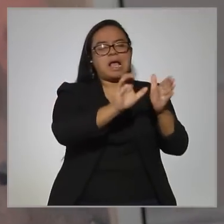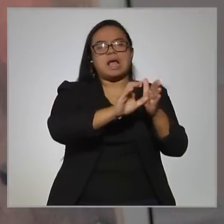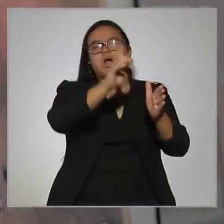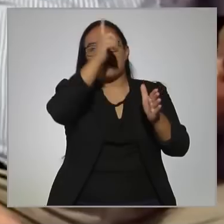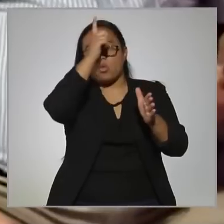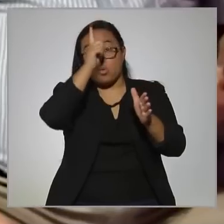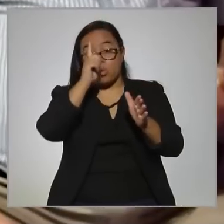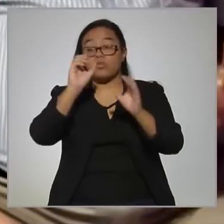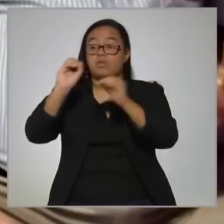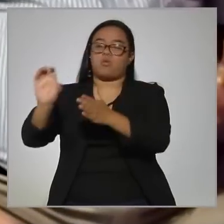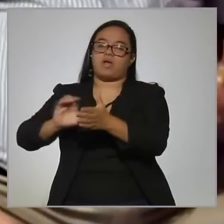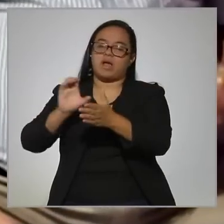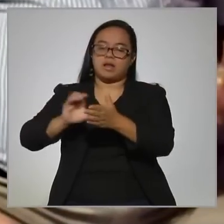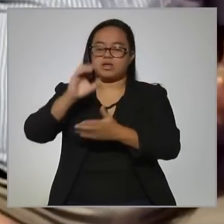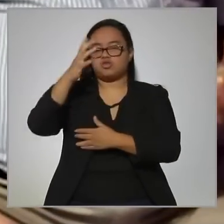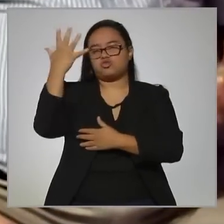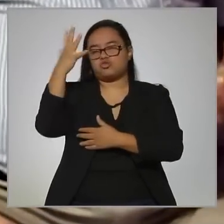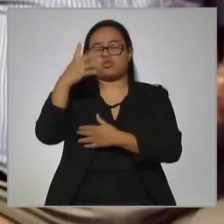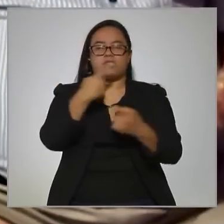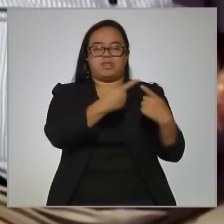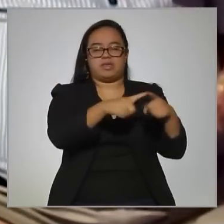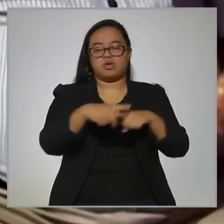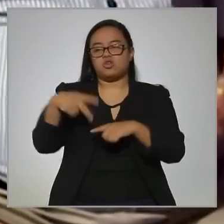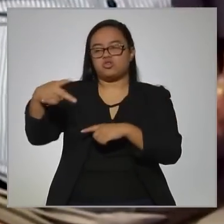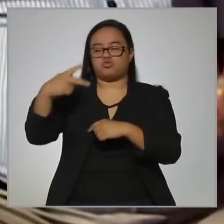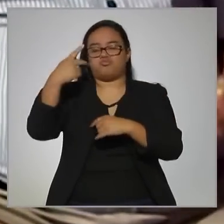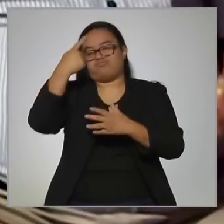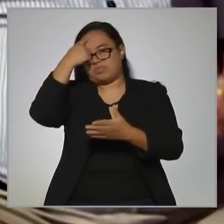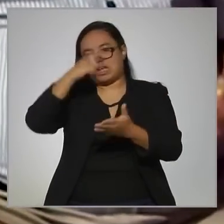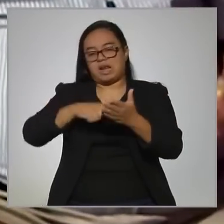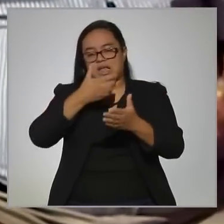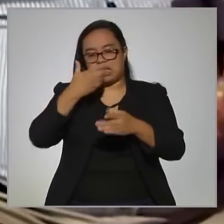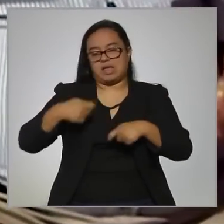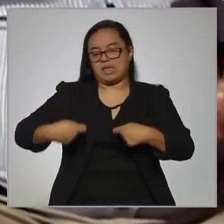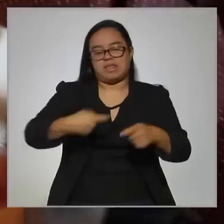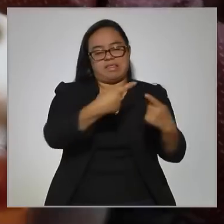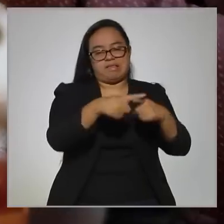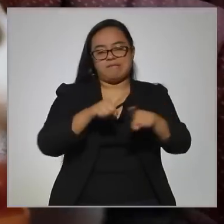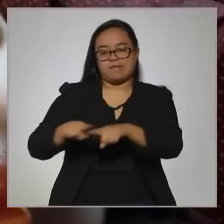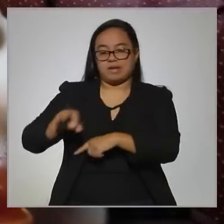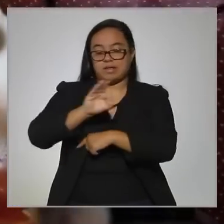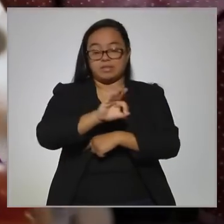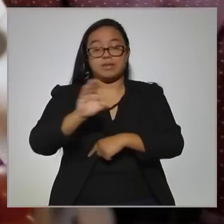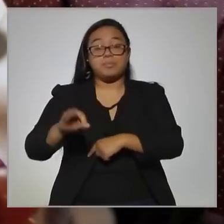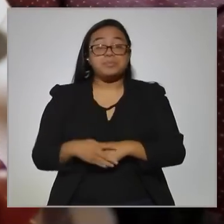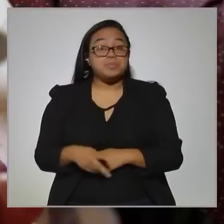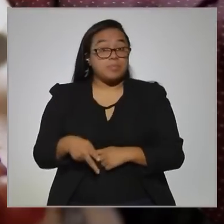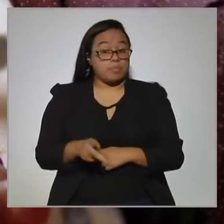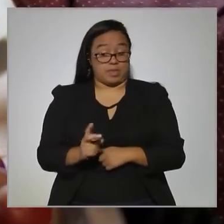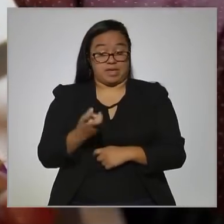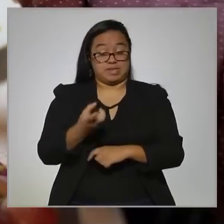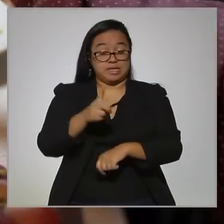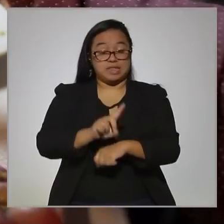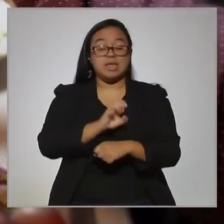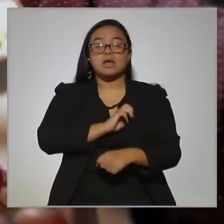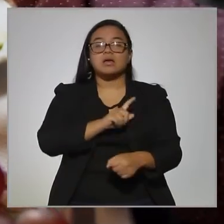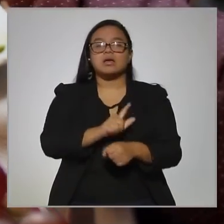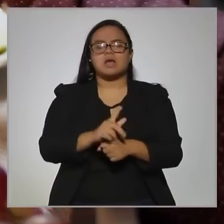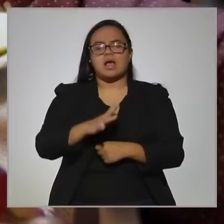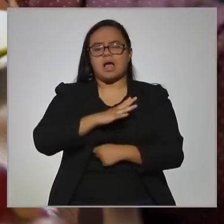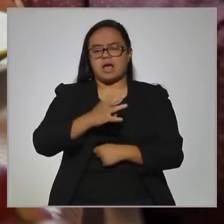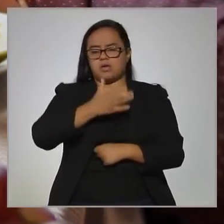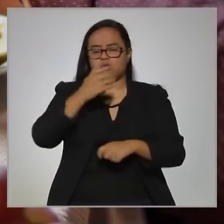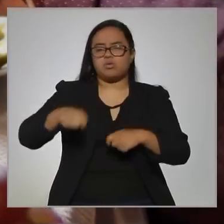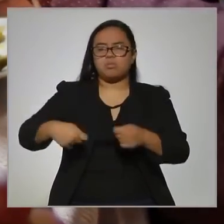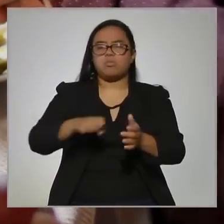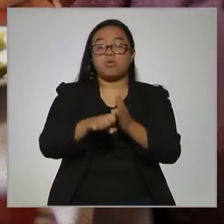lunares o solares que reflejan su riqueza de creencias y tradiciones. Este día especial está marcado por rituales